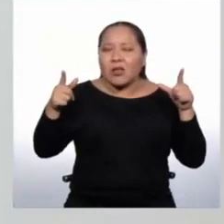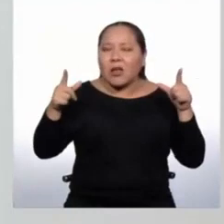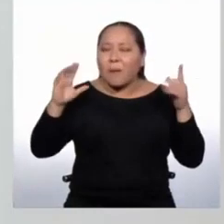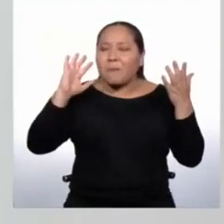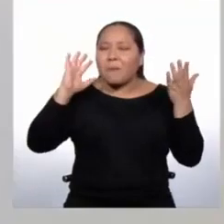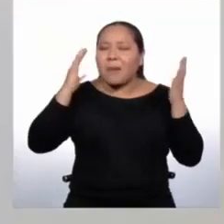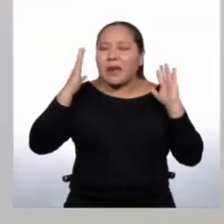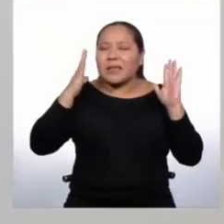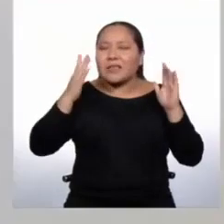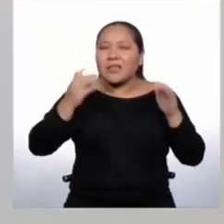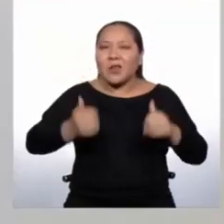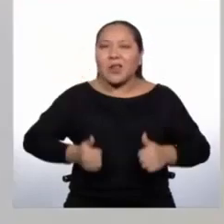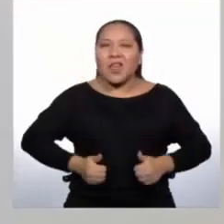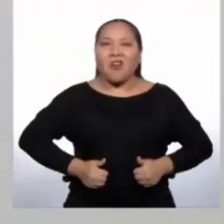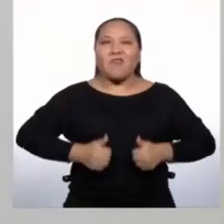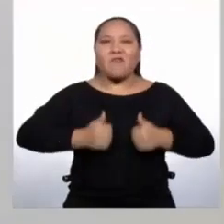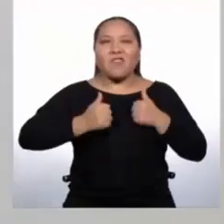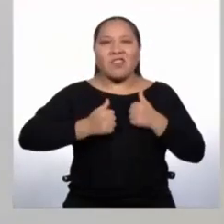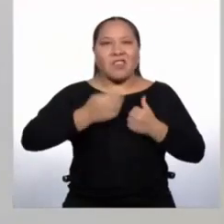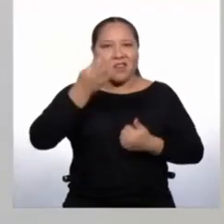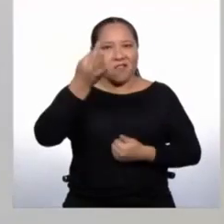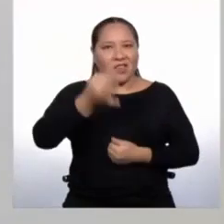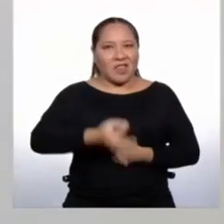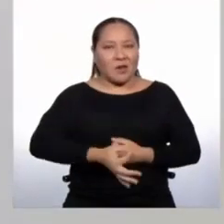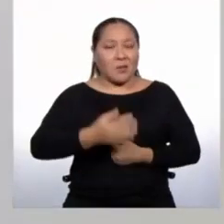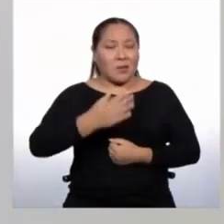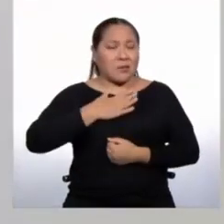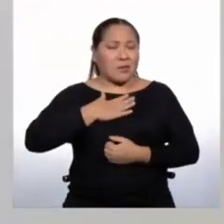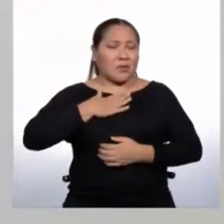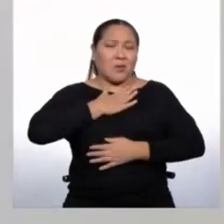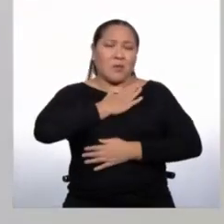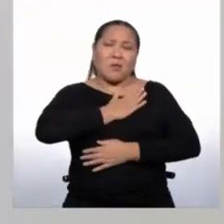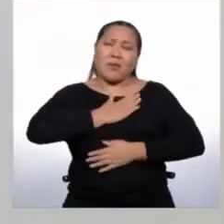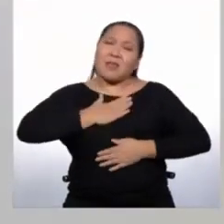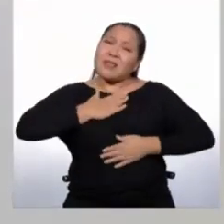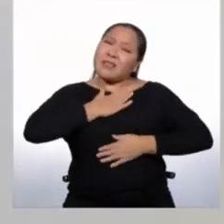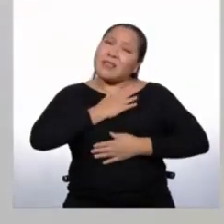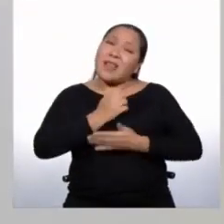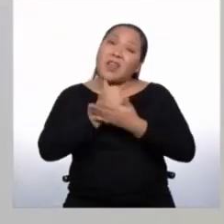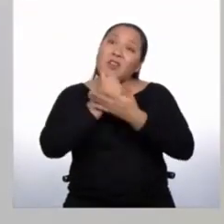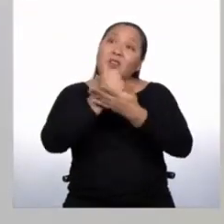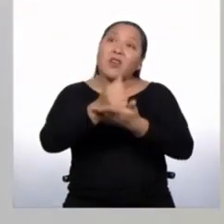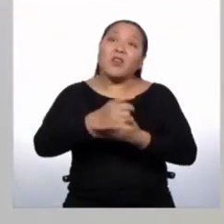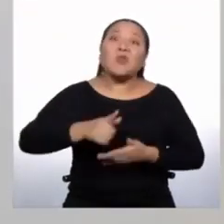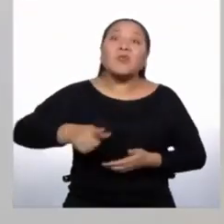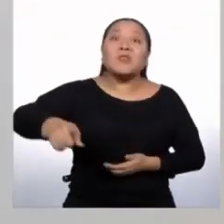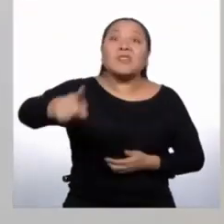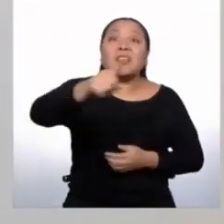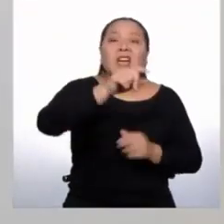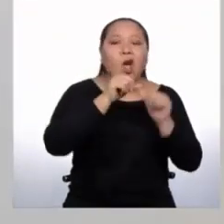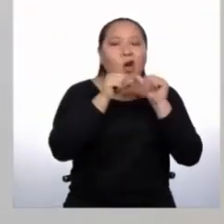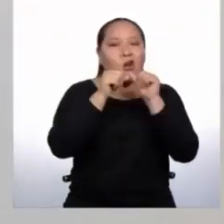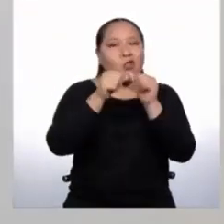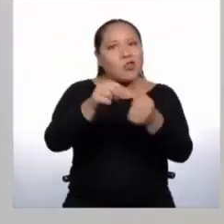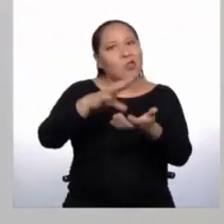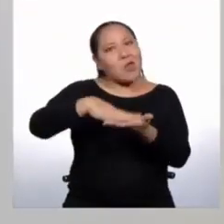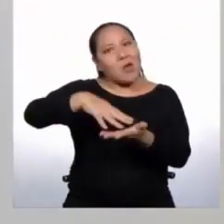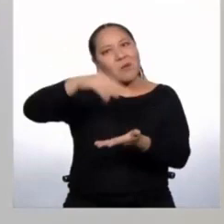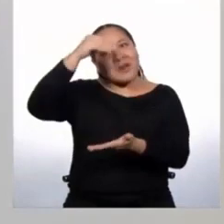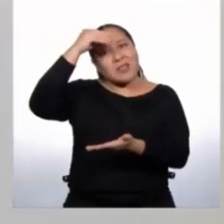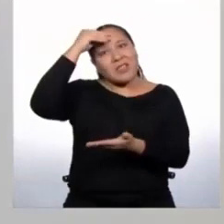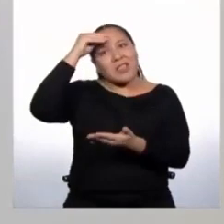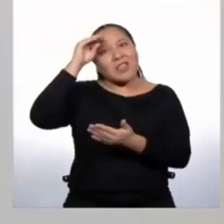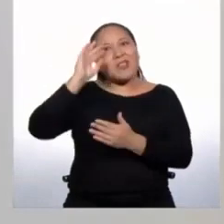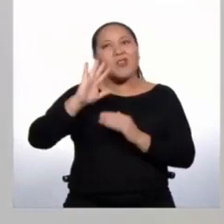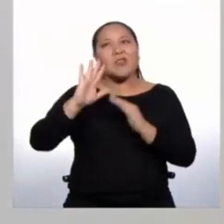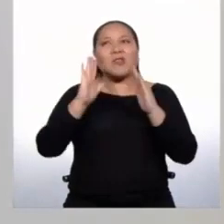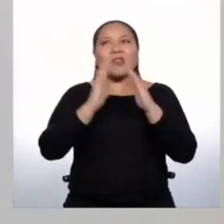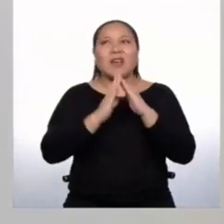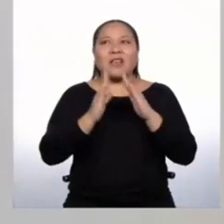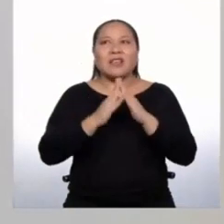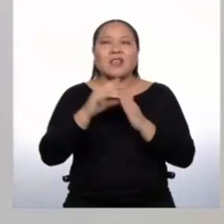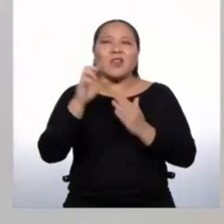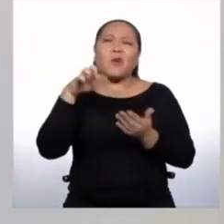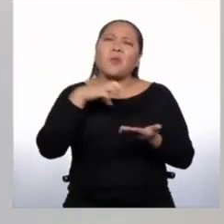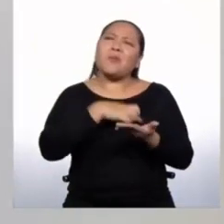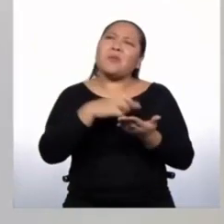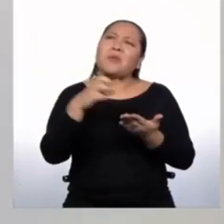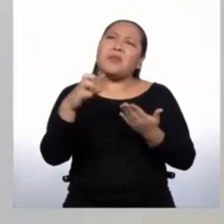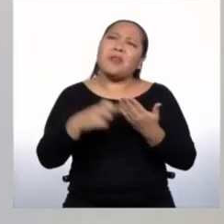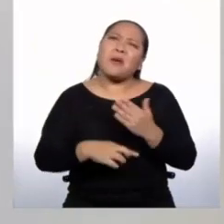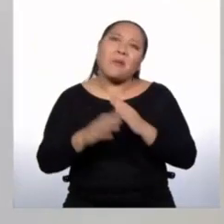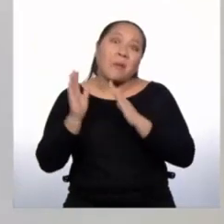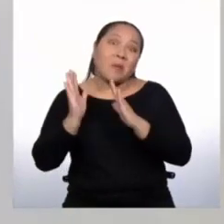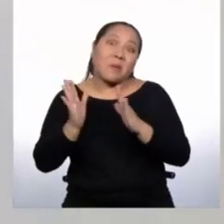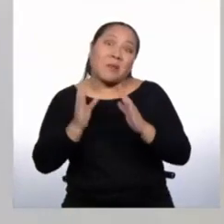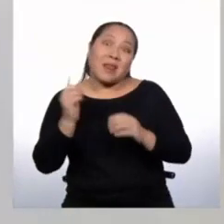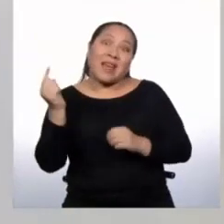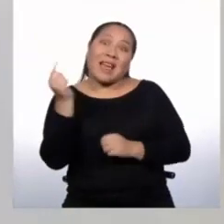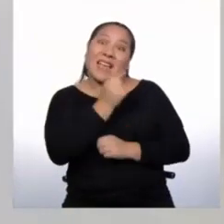diaria. Para mí es un placer poder ayudar a que todos ustedes sigan aprendiendo en casa, sobre todo con un programa que hicimos con tanto cariño